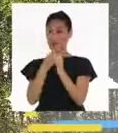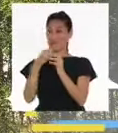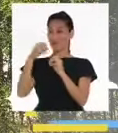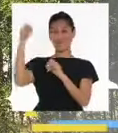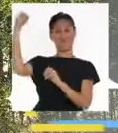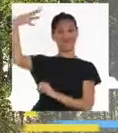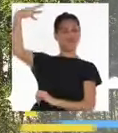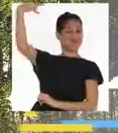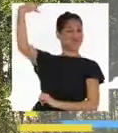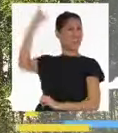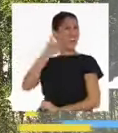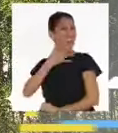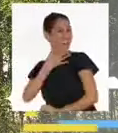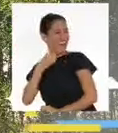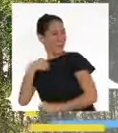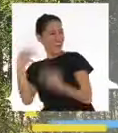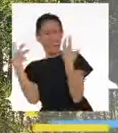conmigo.